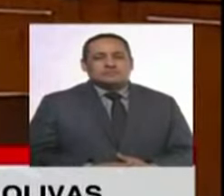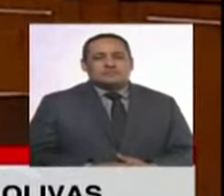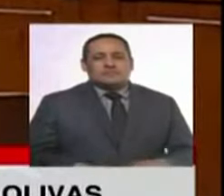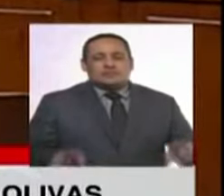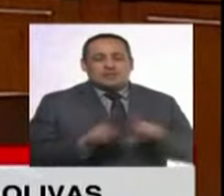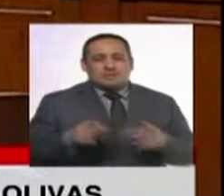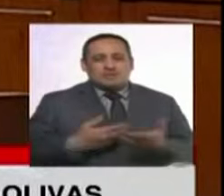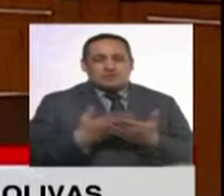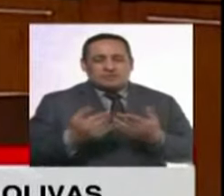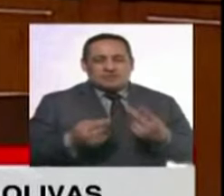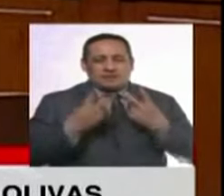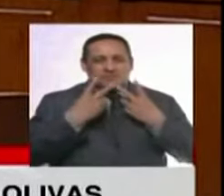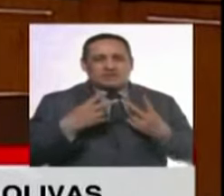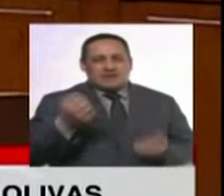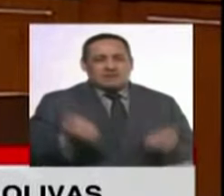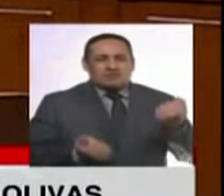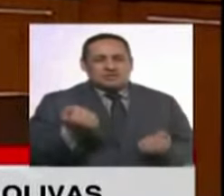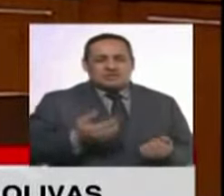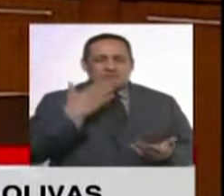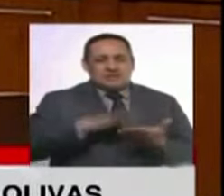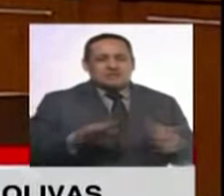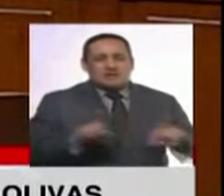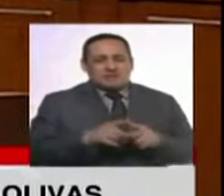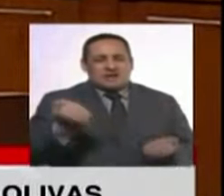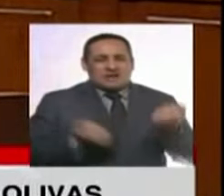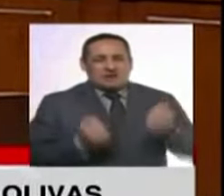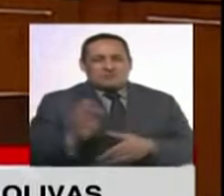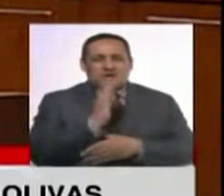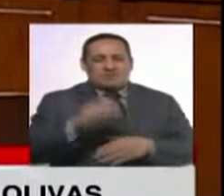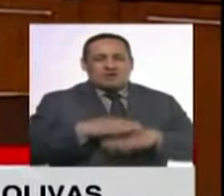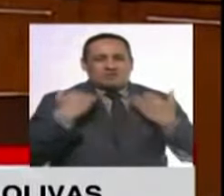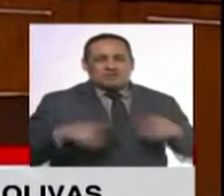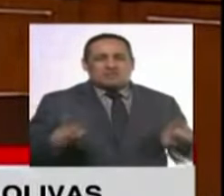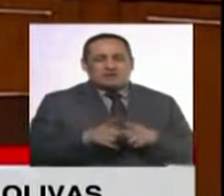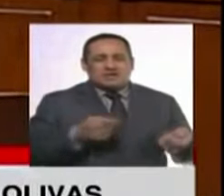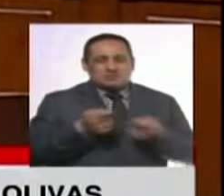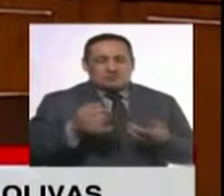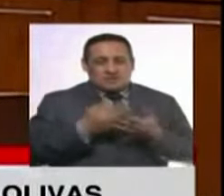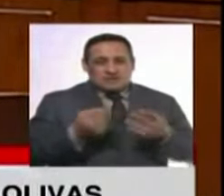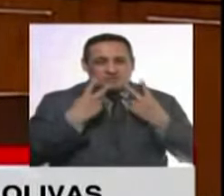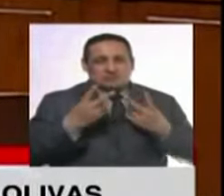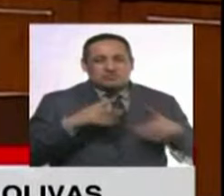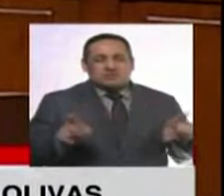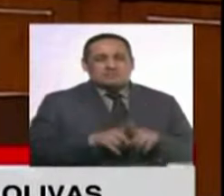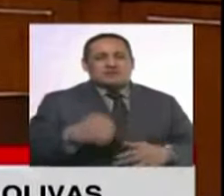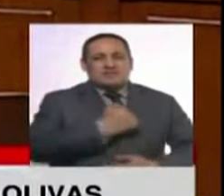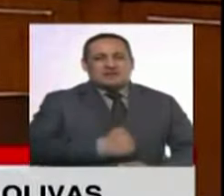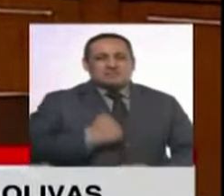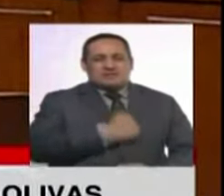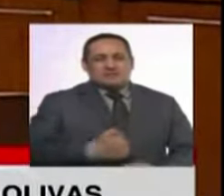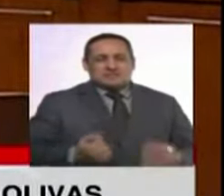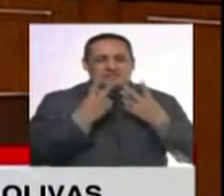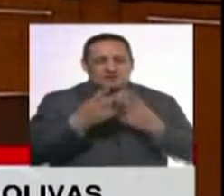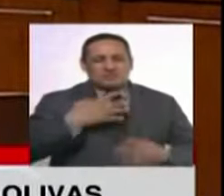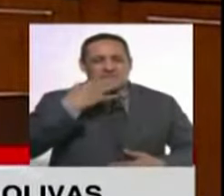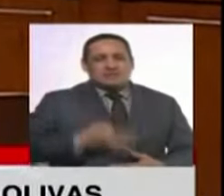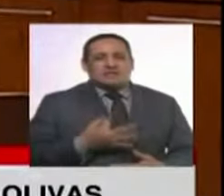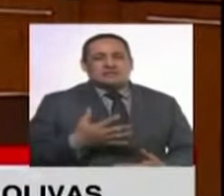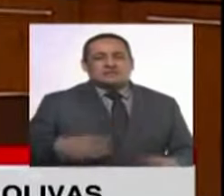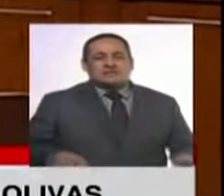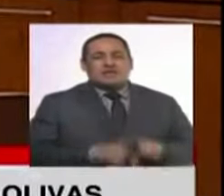camioneta malas Sí existen maneras vehículos patrulleros malogrados es la gestión que he encontrado lamentablemente es una realidad